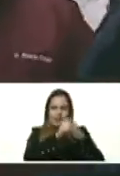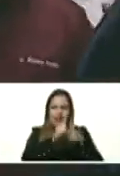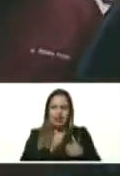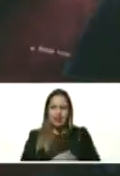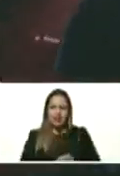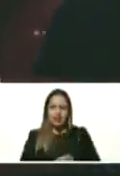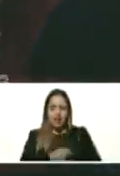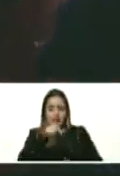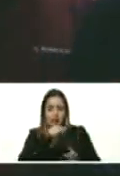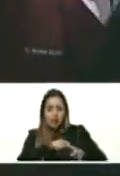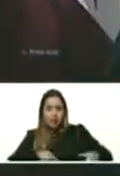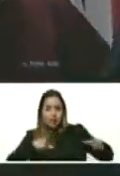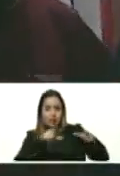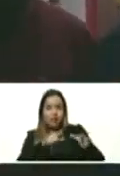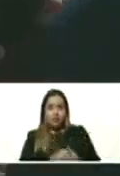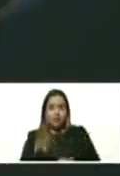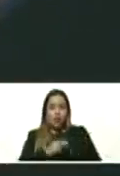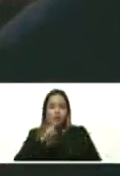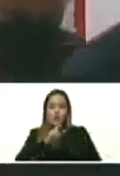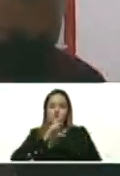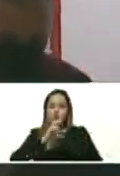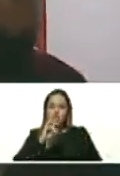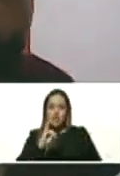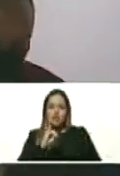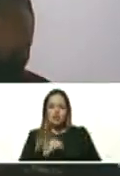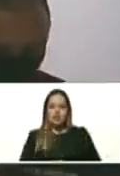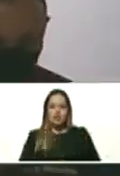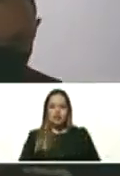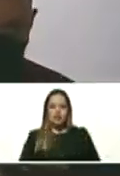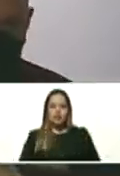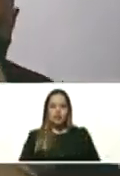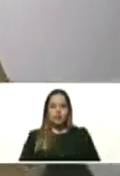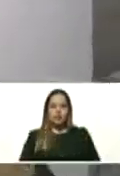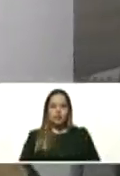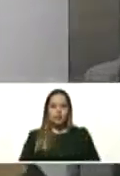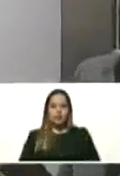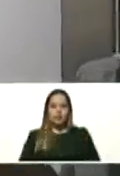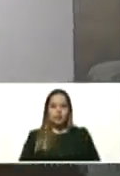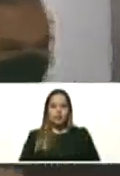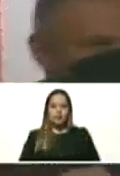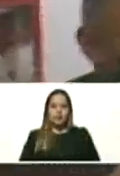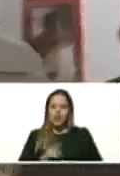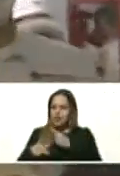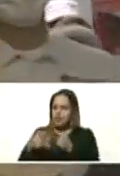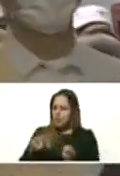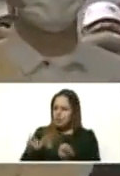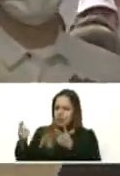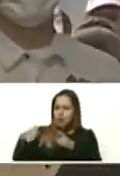es el área de UCI. Correcto. ¿Y de aquí salimos a dónde?